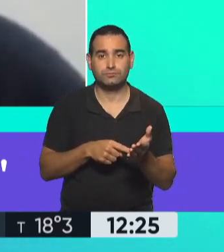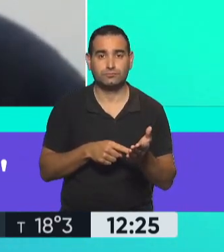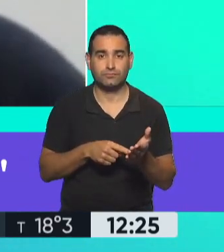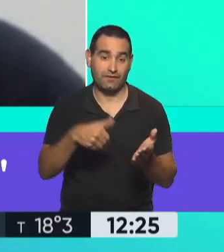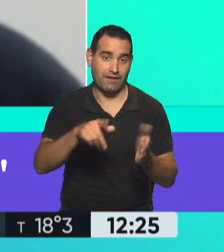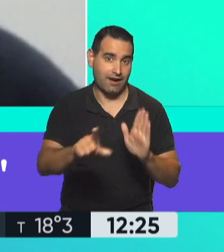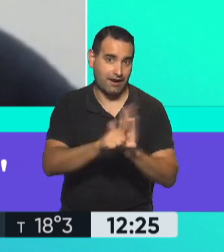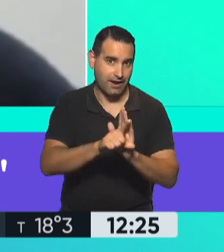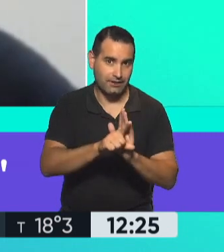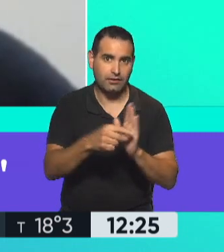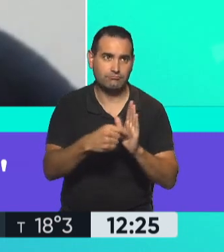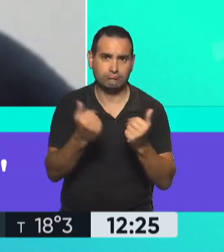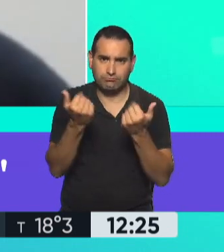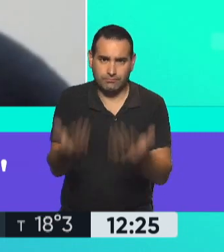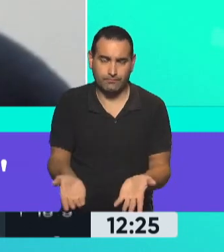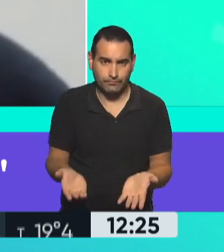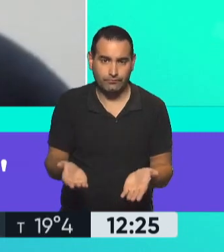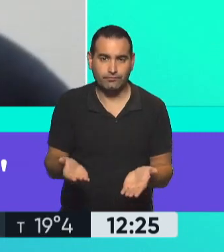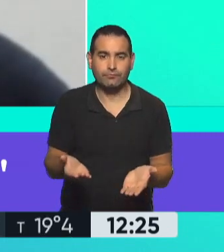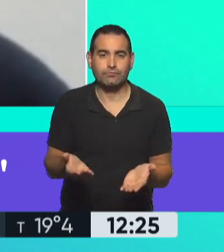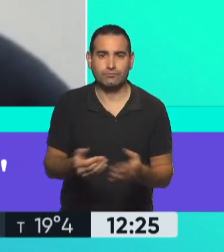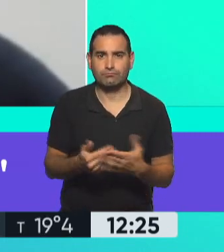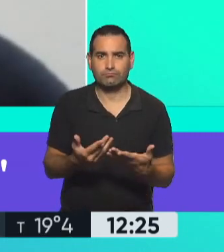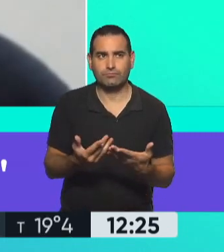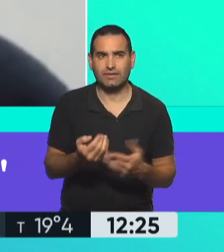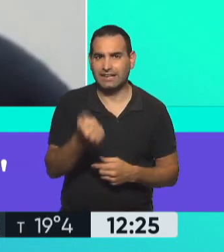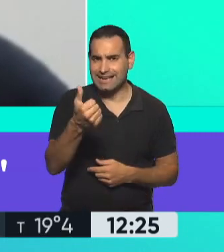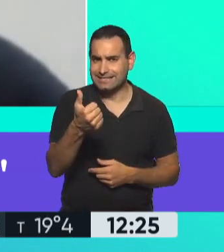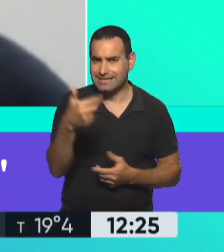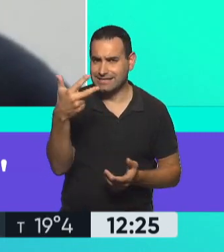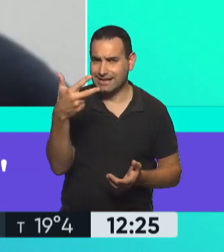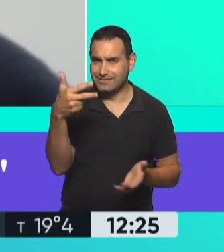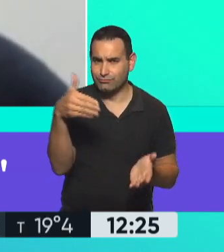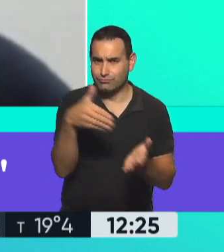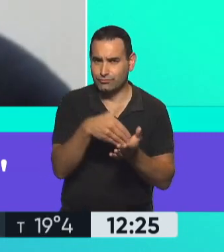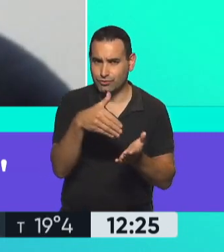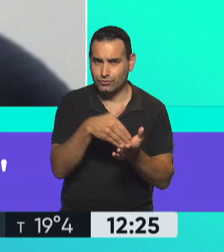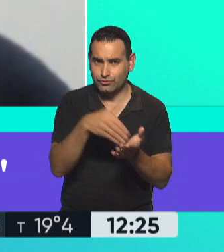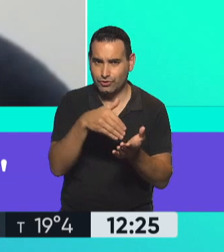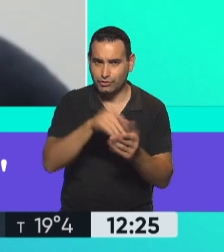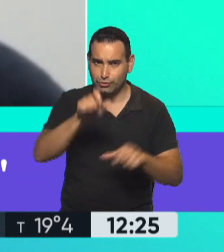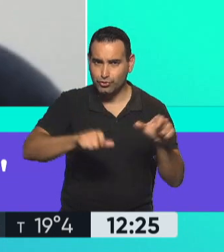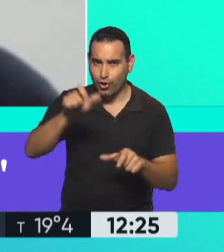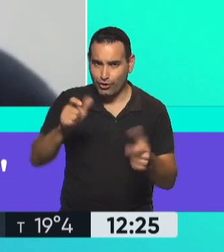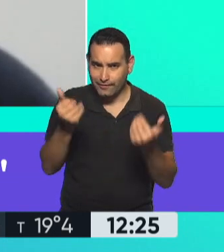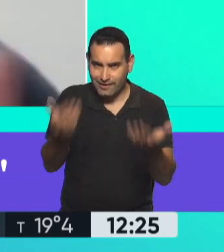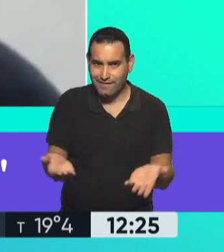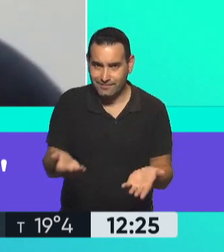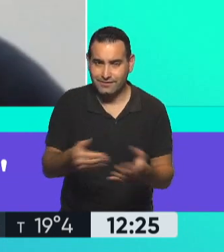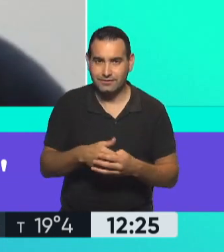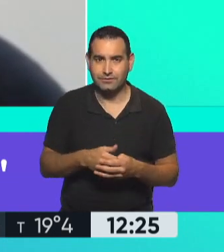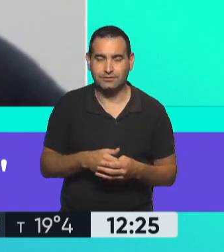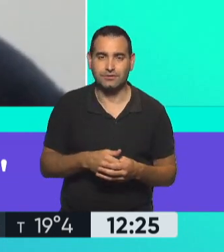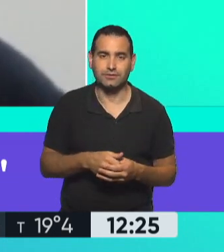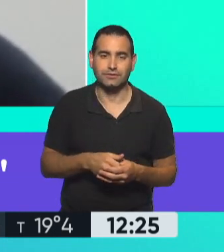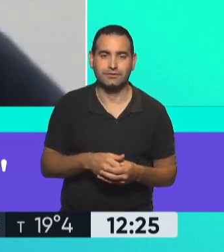que va a beneficiar, se va a extender sobre casi 3 millones de usuarios. En realidad, un